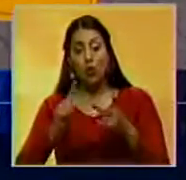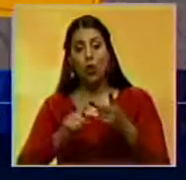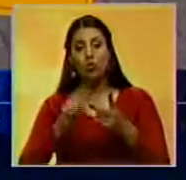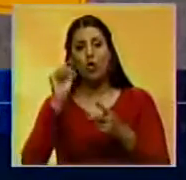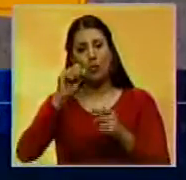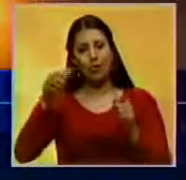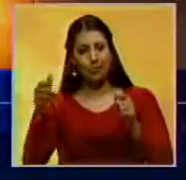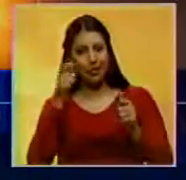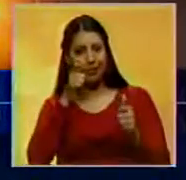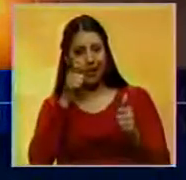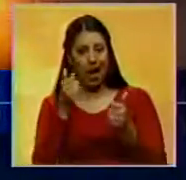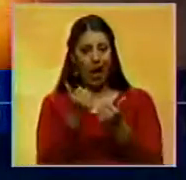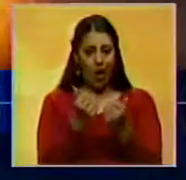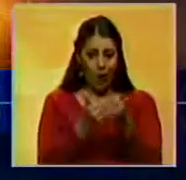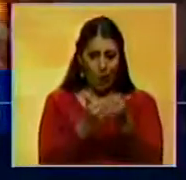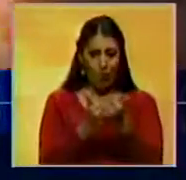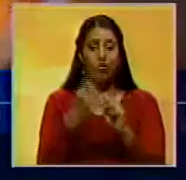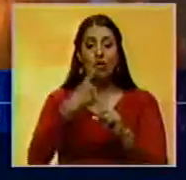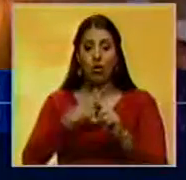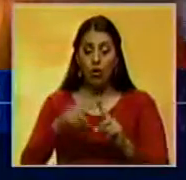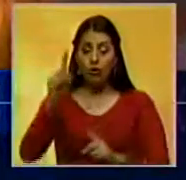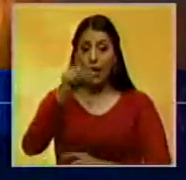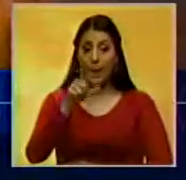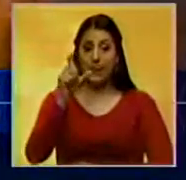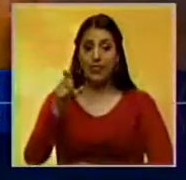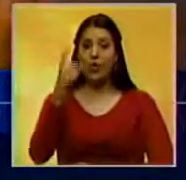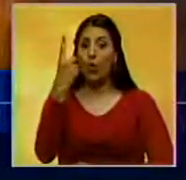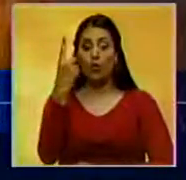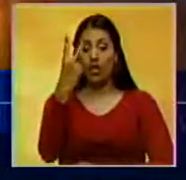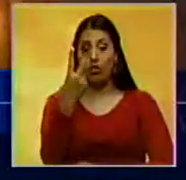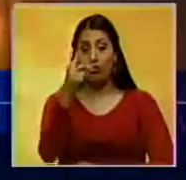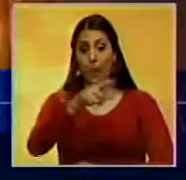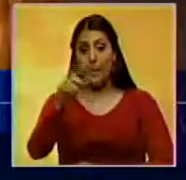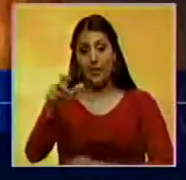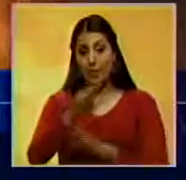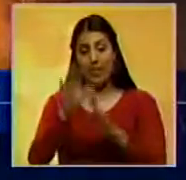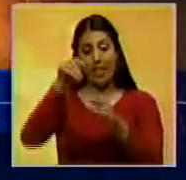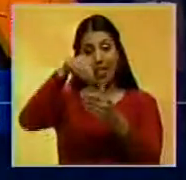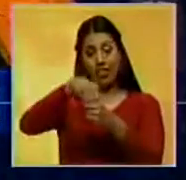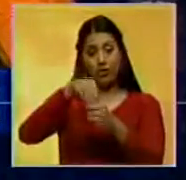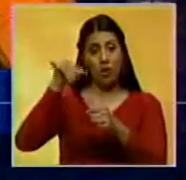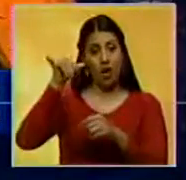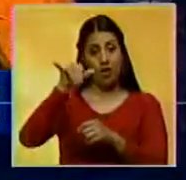de copiloto. Según datos oficiales, eran las únicas personas a bordo.